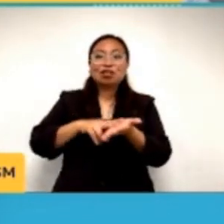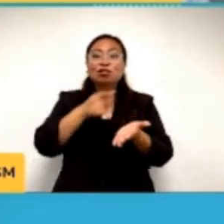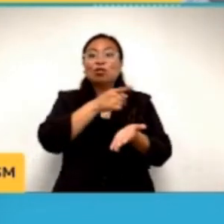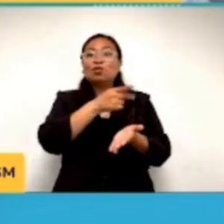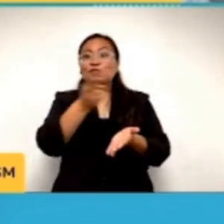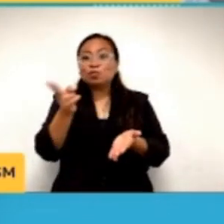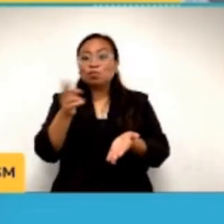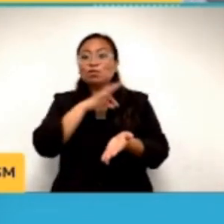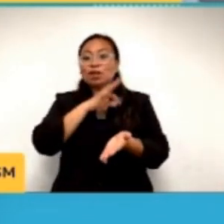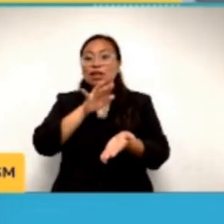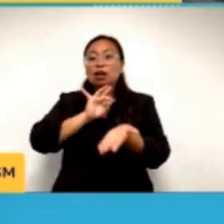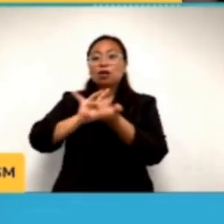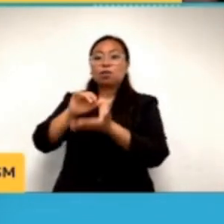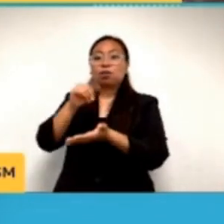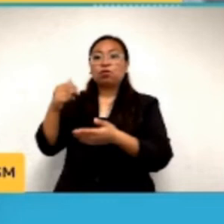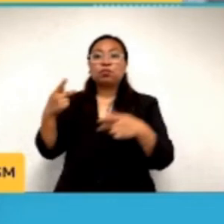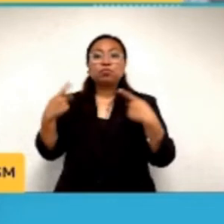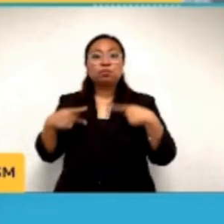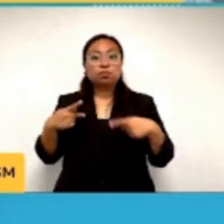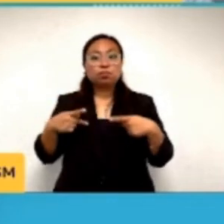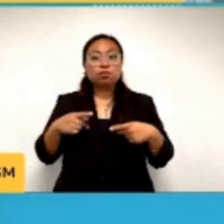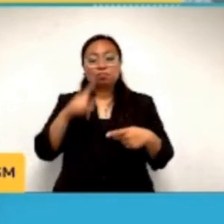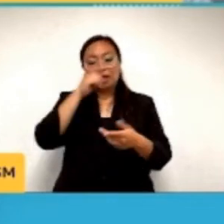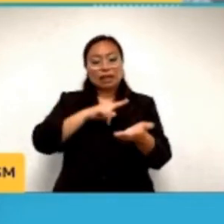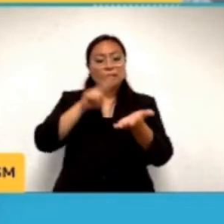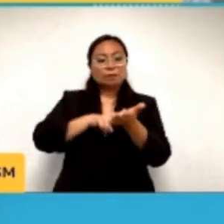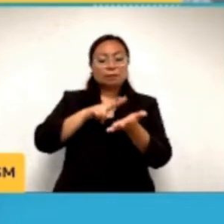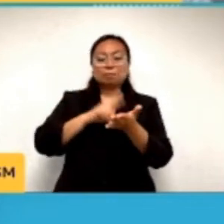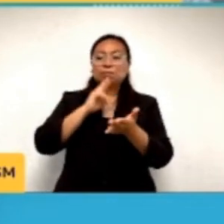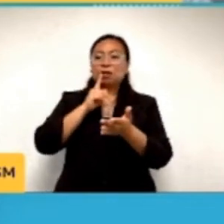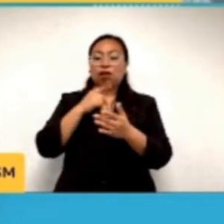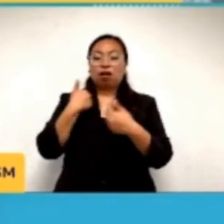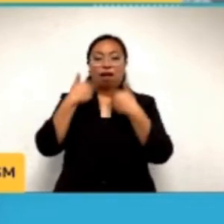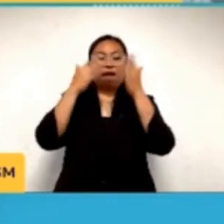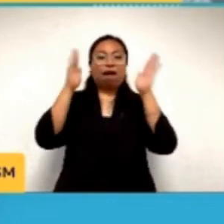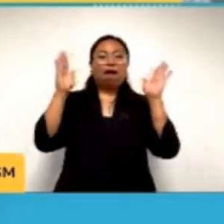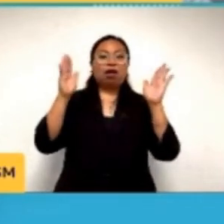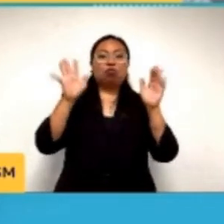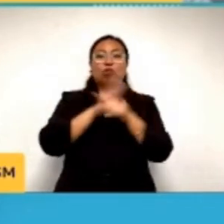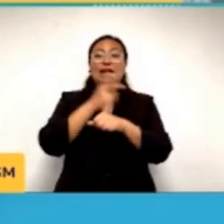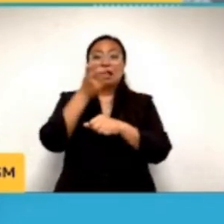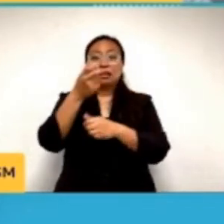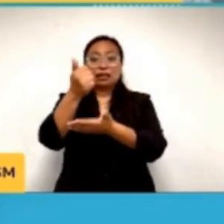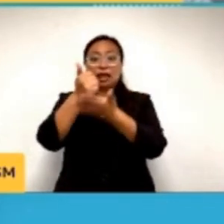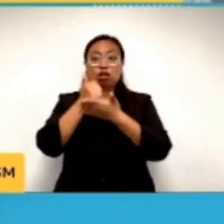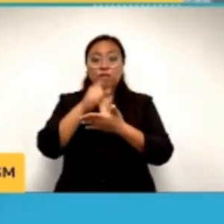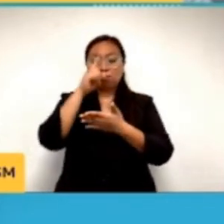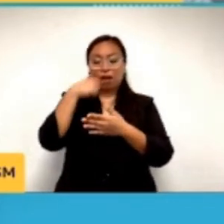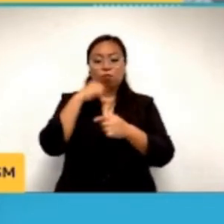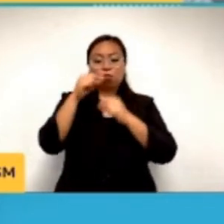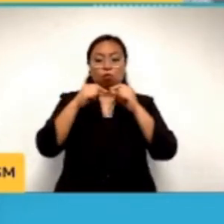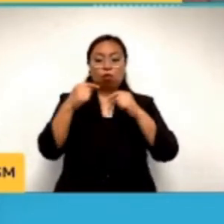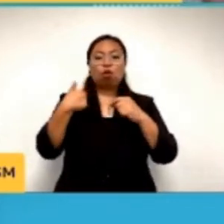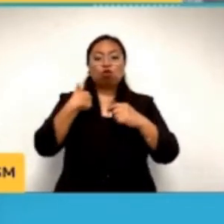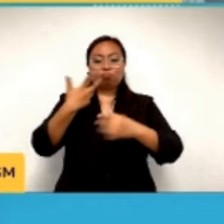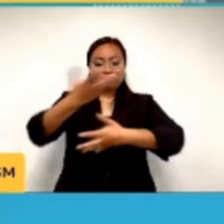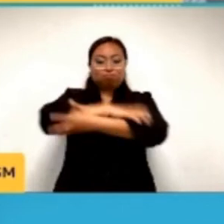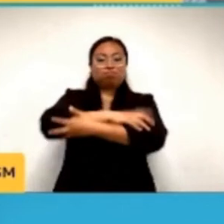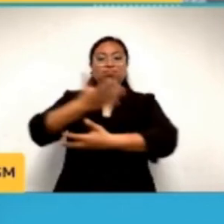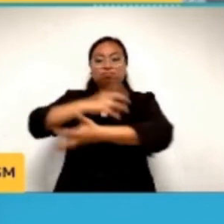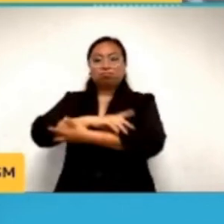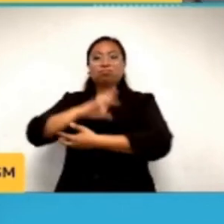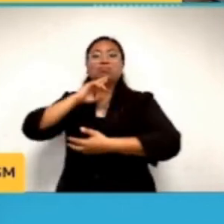yo a otras personas. Eso eventualmente me convierte a mí en una persona con capital social, sin